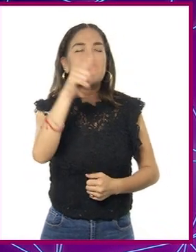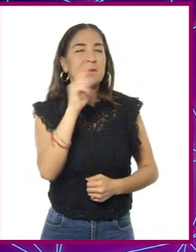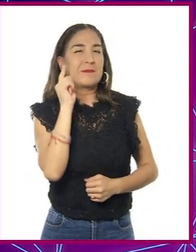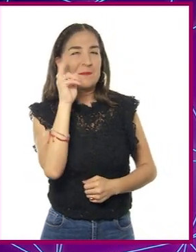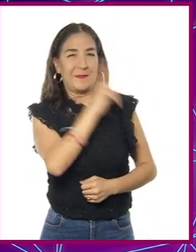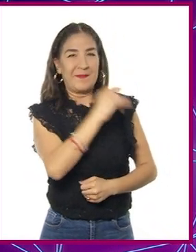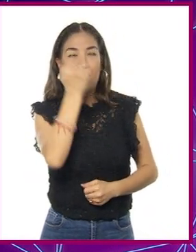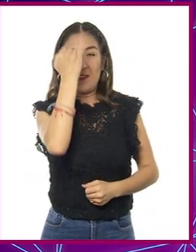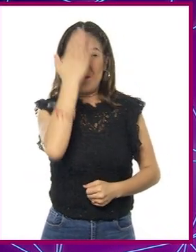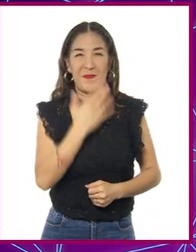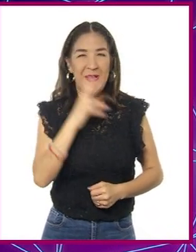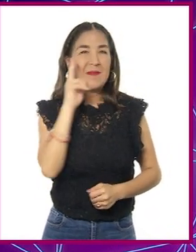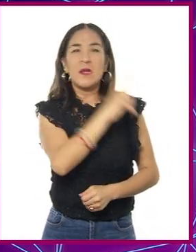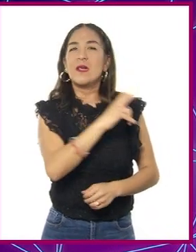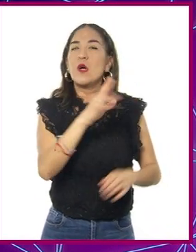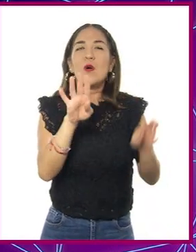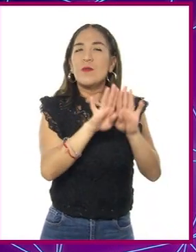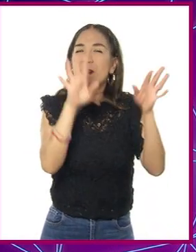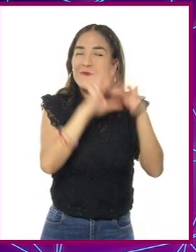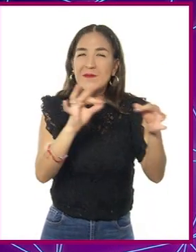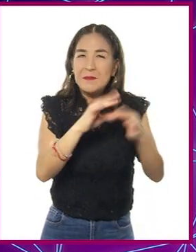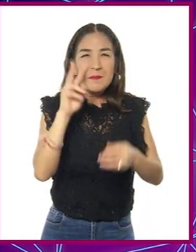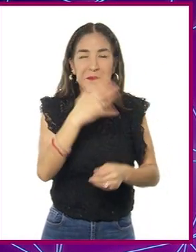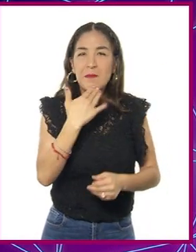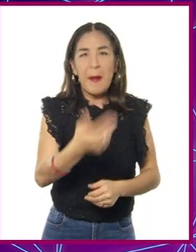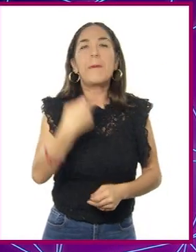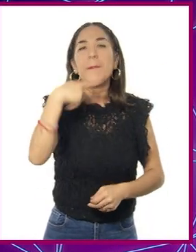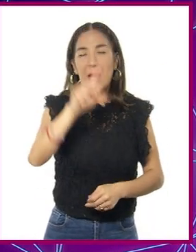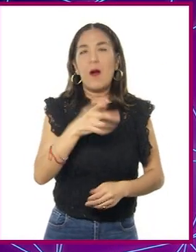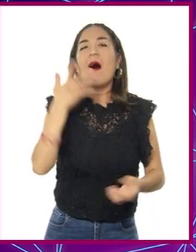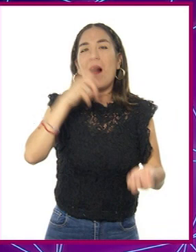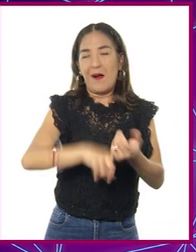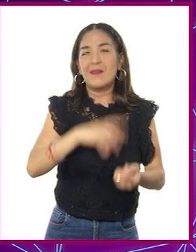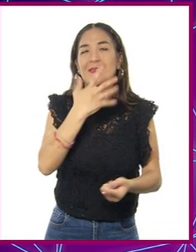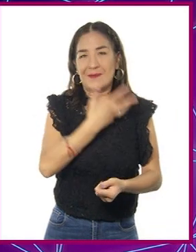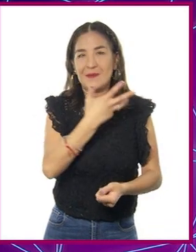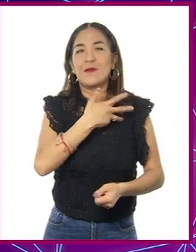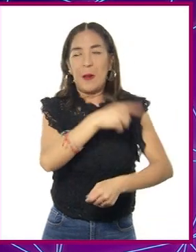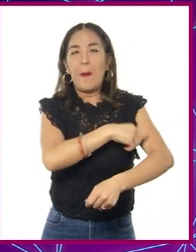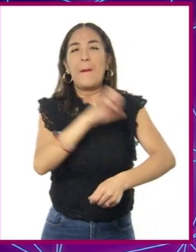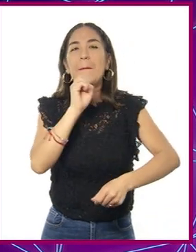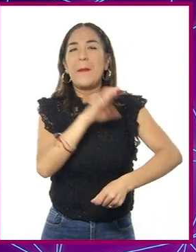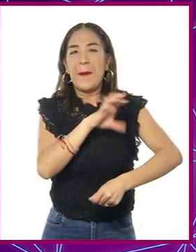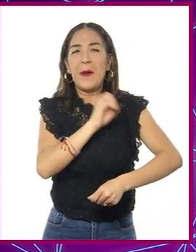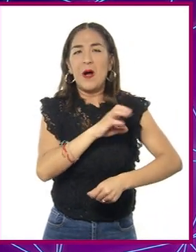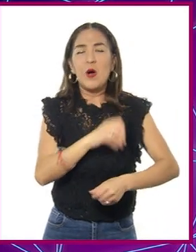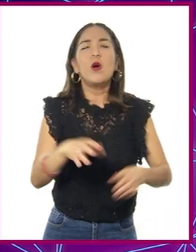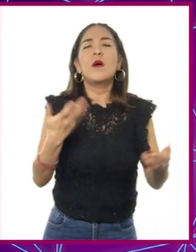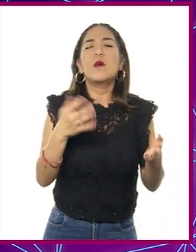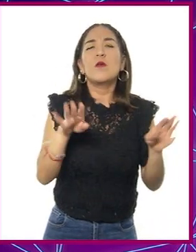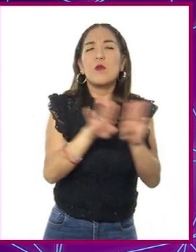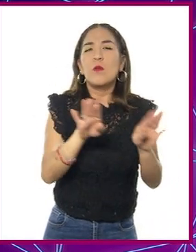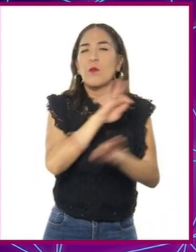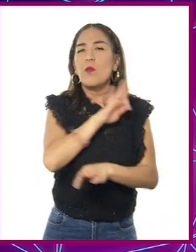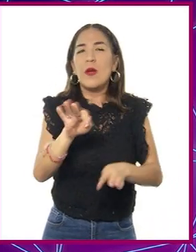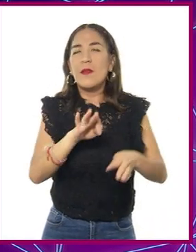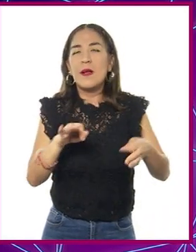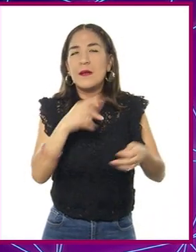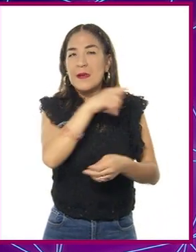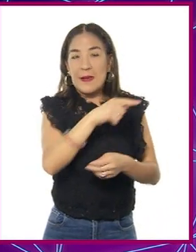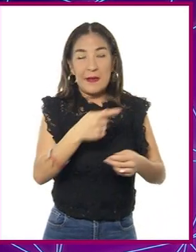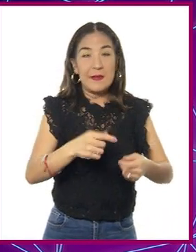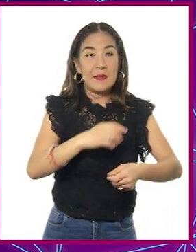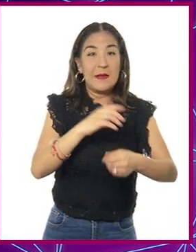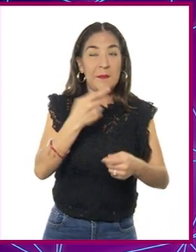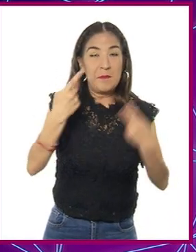lo indique explícitamente, se espera que tenga una tendencia. De este modo, ¿qué se puede estimar sobre la presión